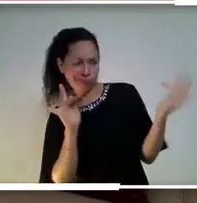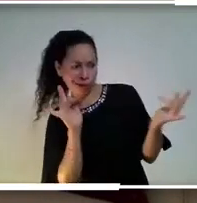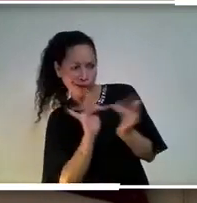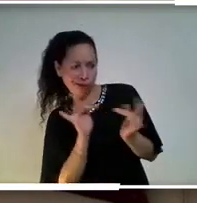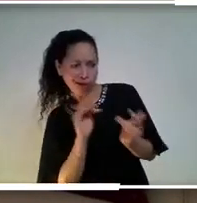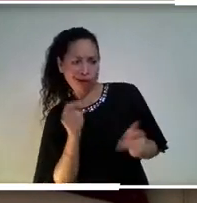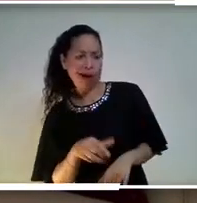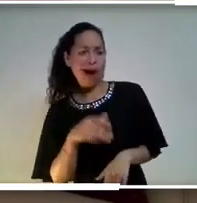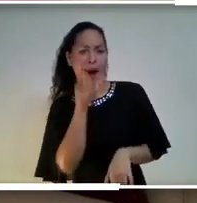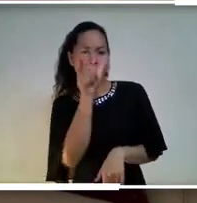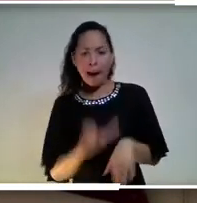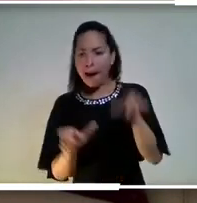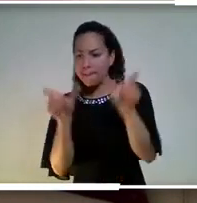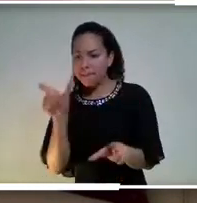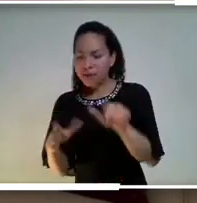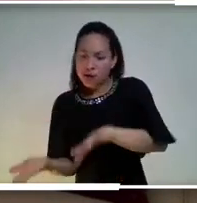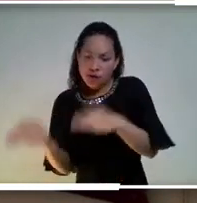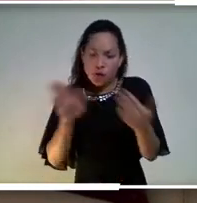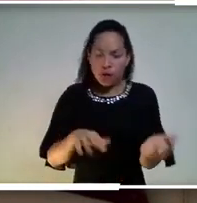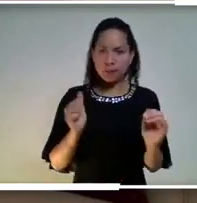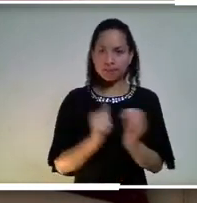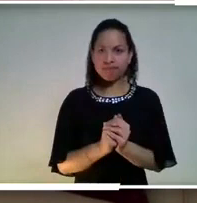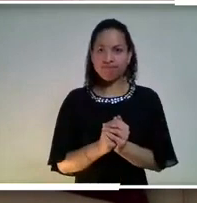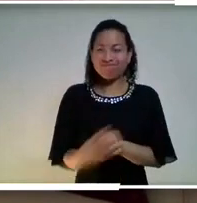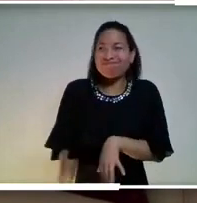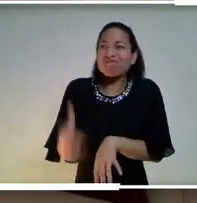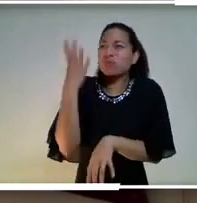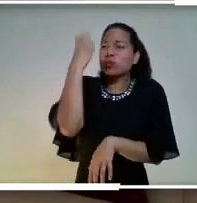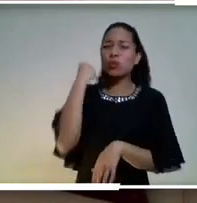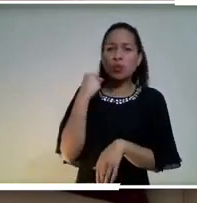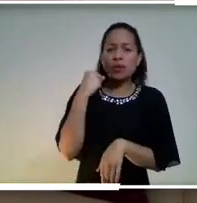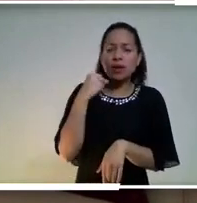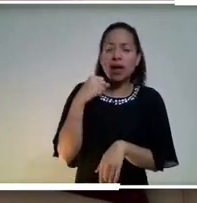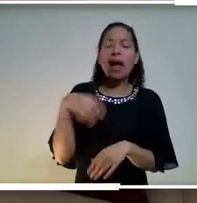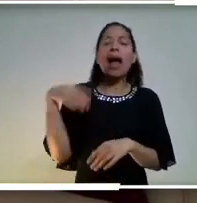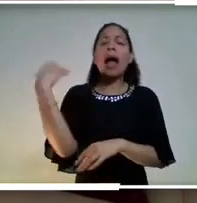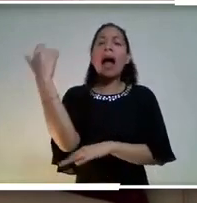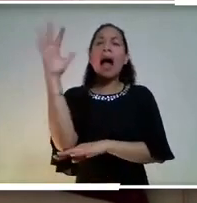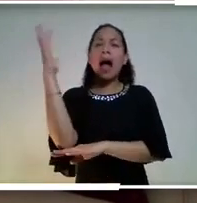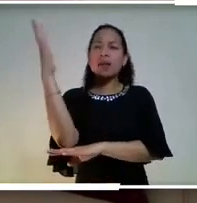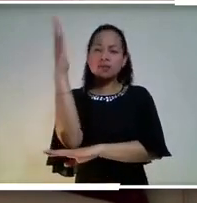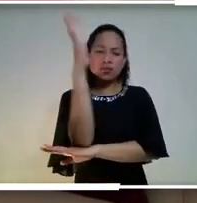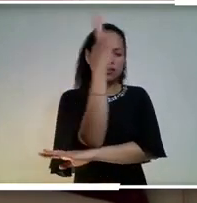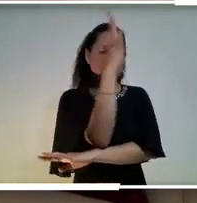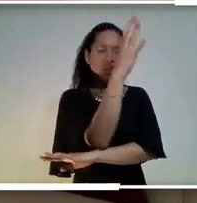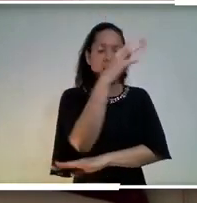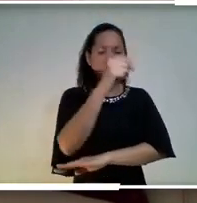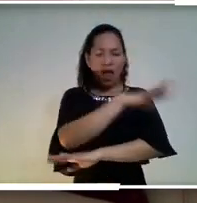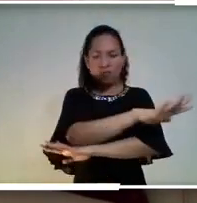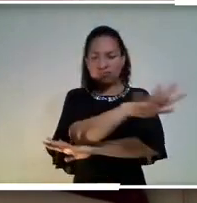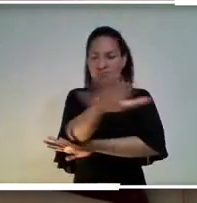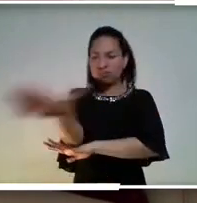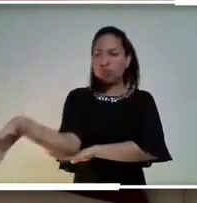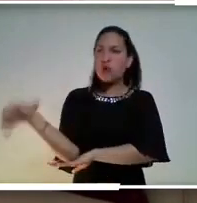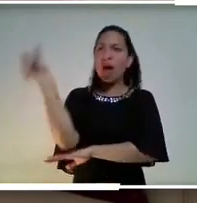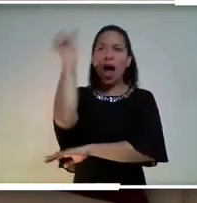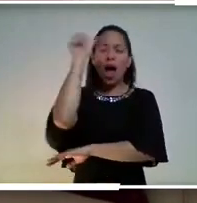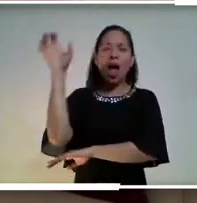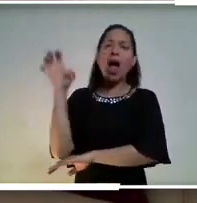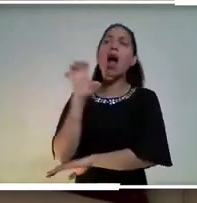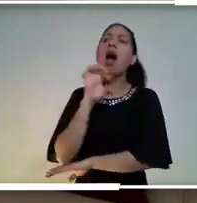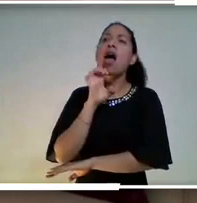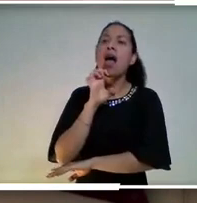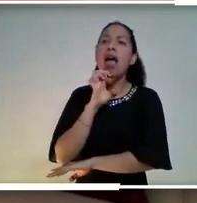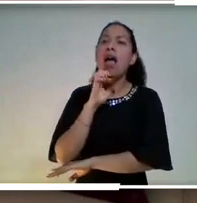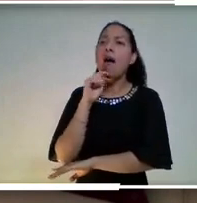jardín del edén fue la primera mentira requerimos al que tomó la forma de una serpiente y dijo que no moriríamos